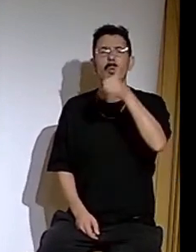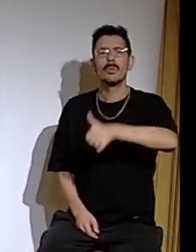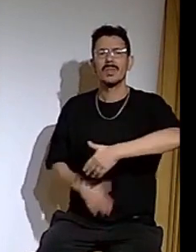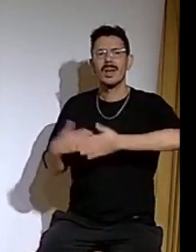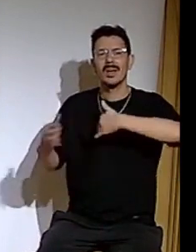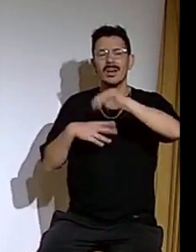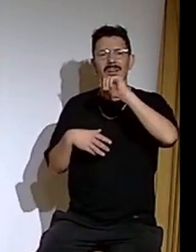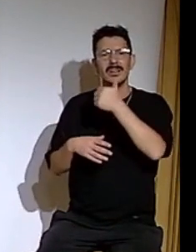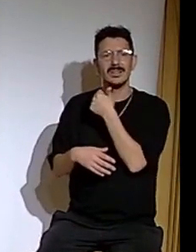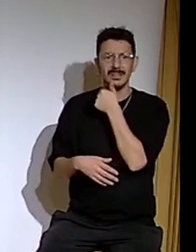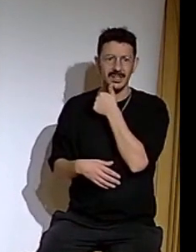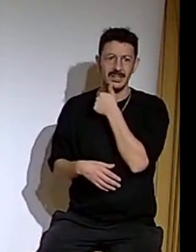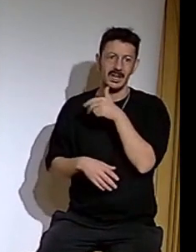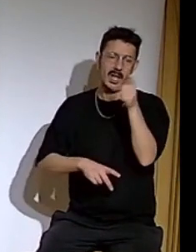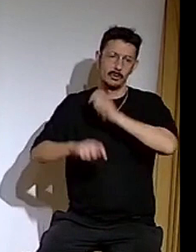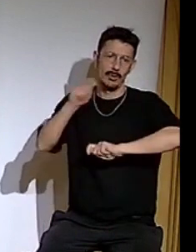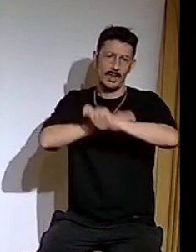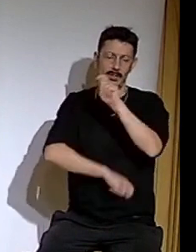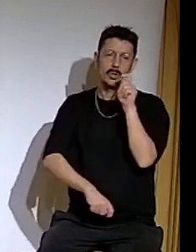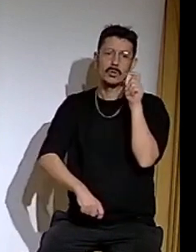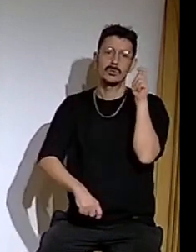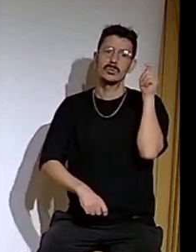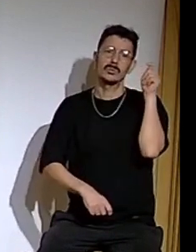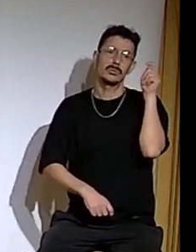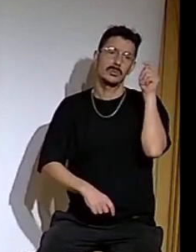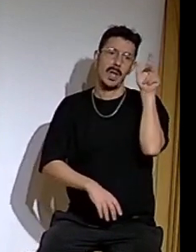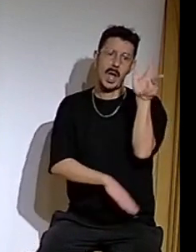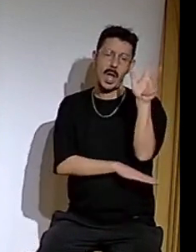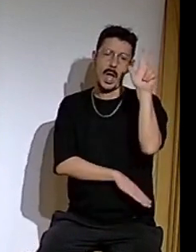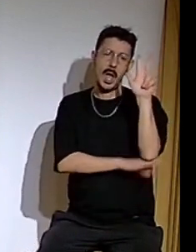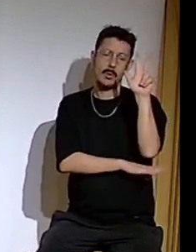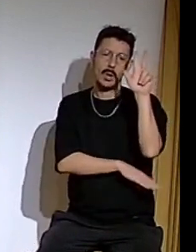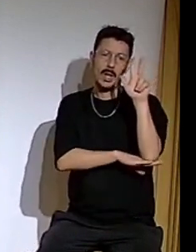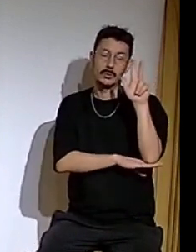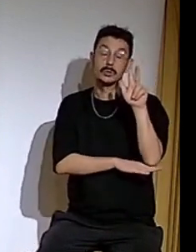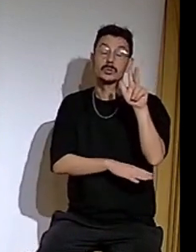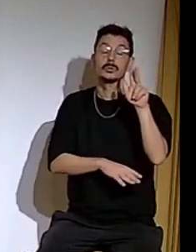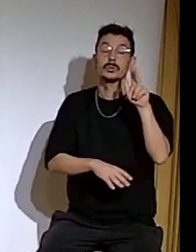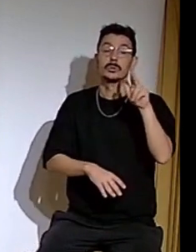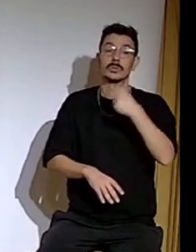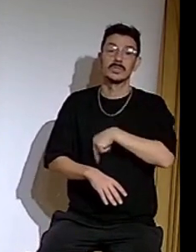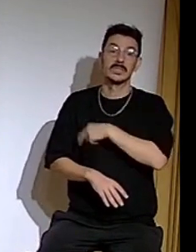la asociación de abogados cristianos con sede en Valladolid o falladolid